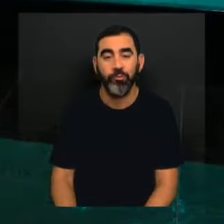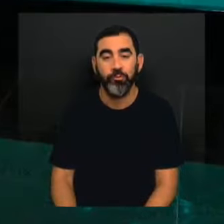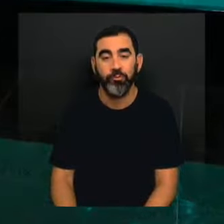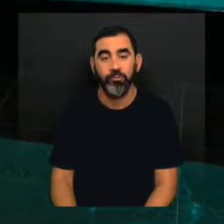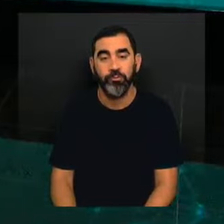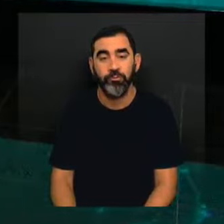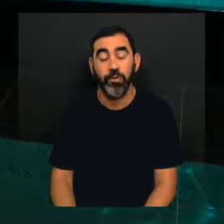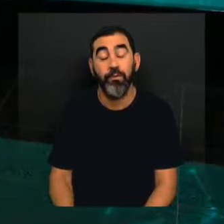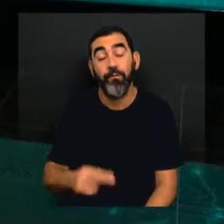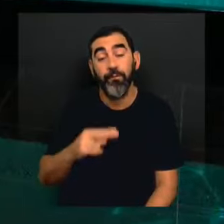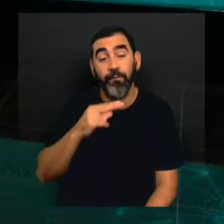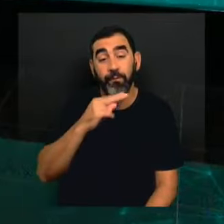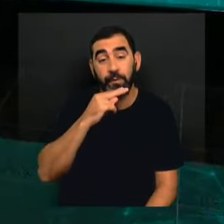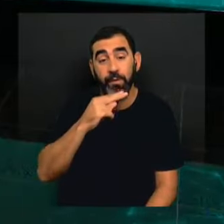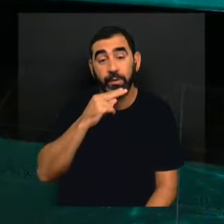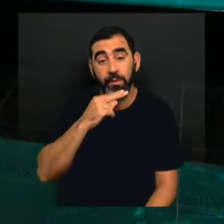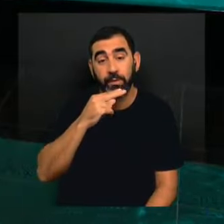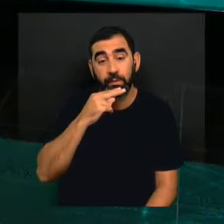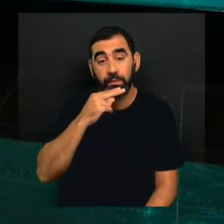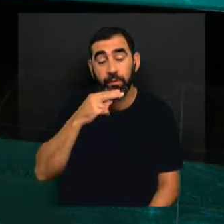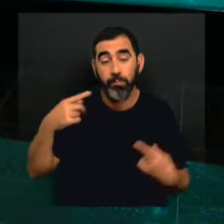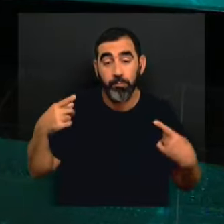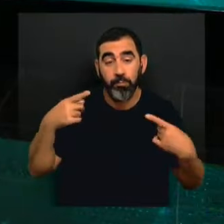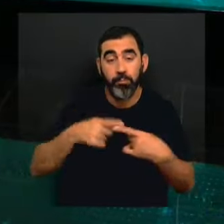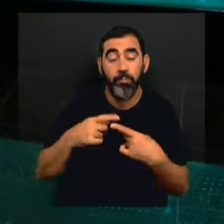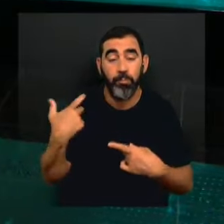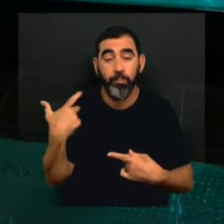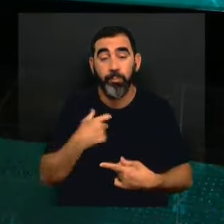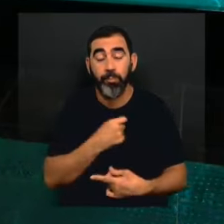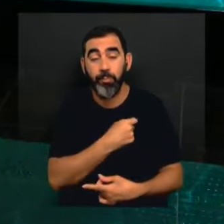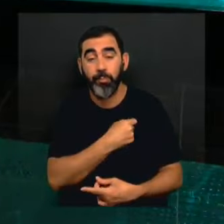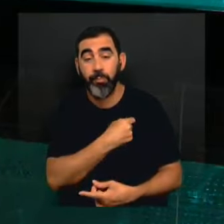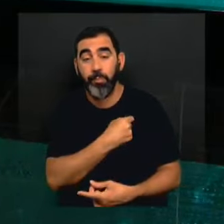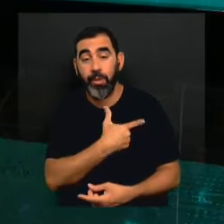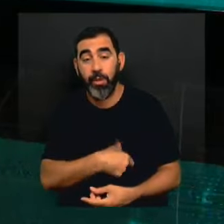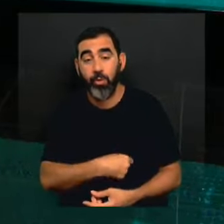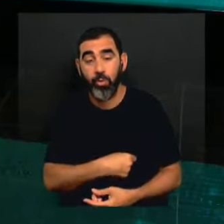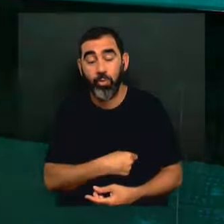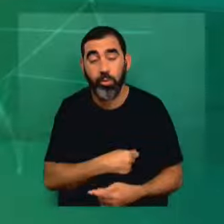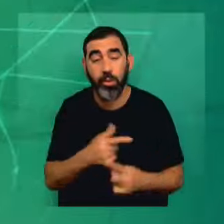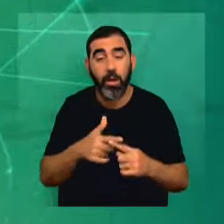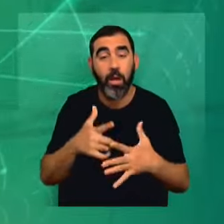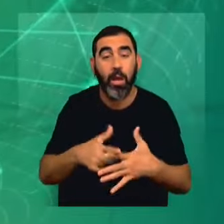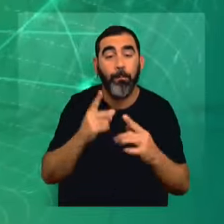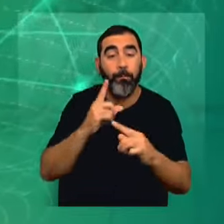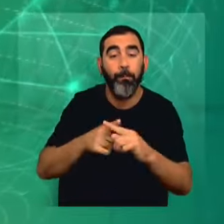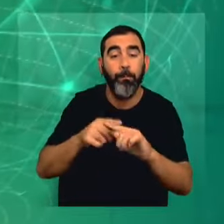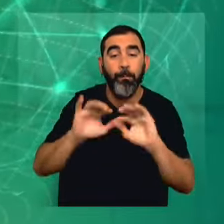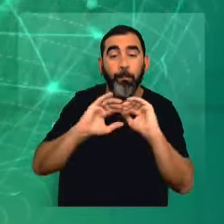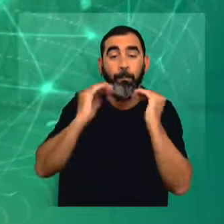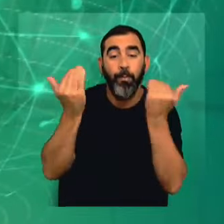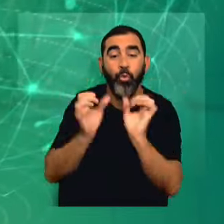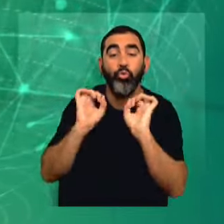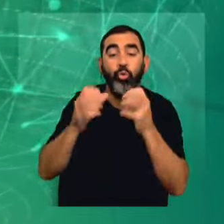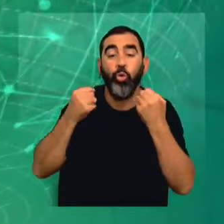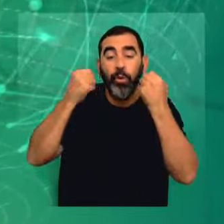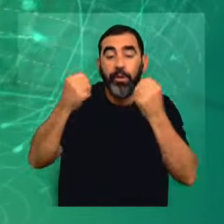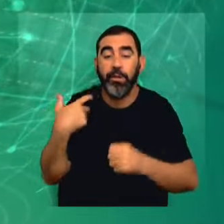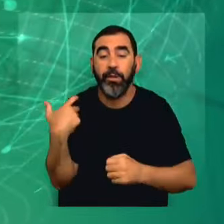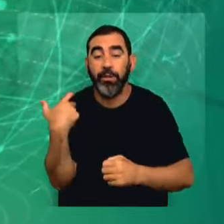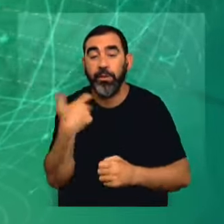ustedes saben que el viernes se jugó un nuevo clásico entre nacional y peñalor el campeón del siglo solo con público local